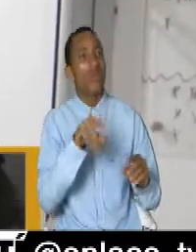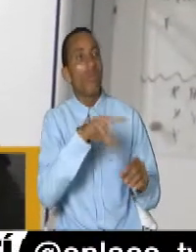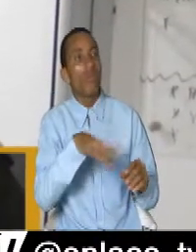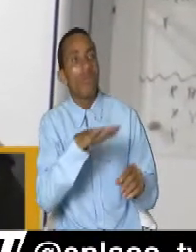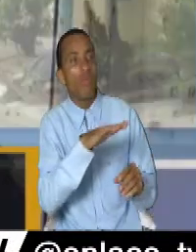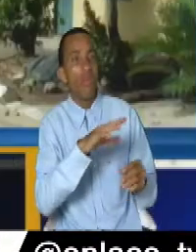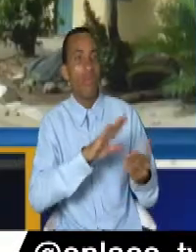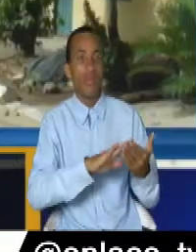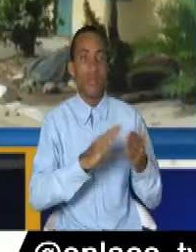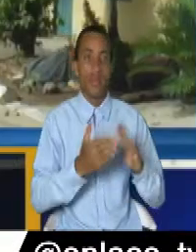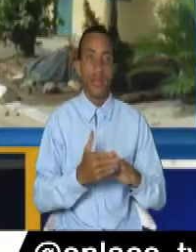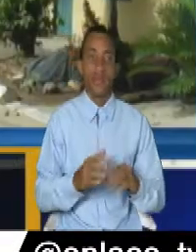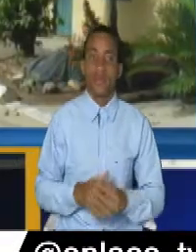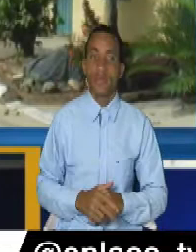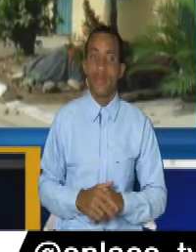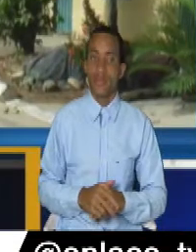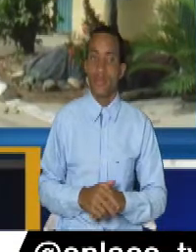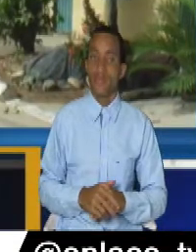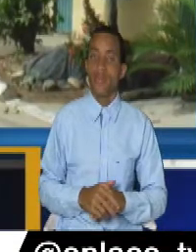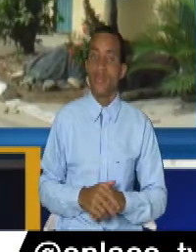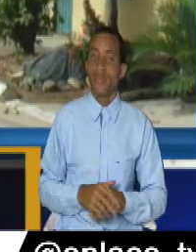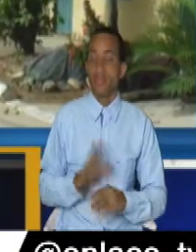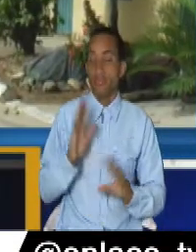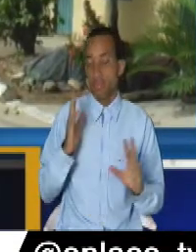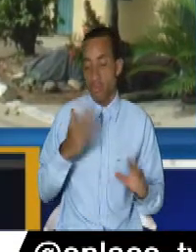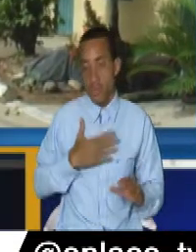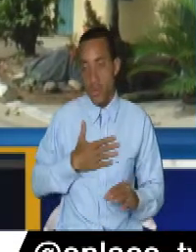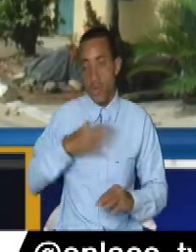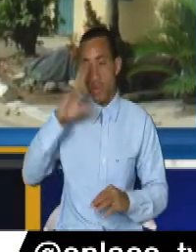policía? Yo respeto